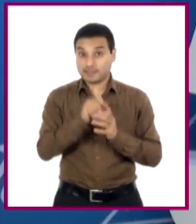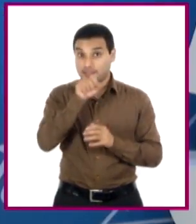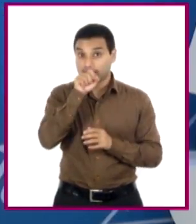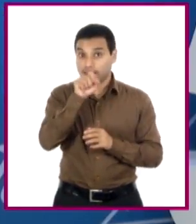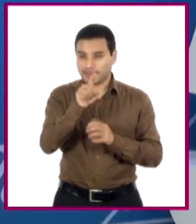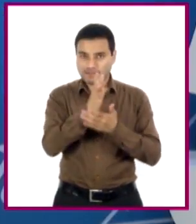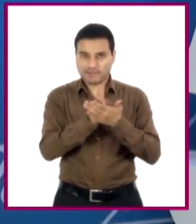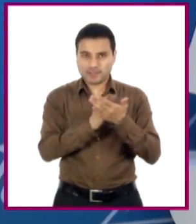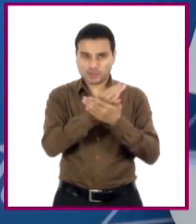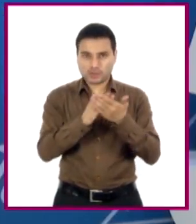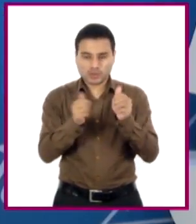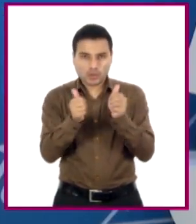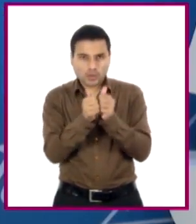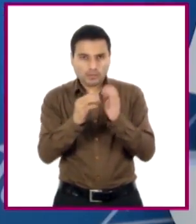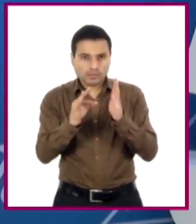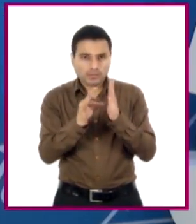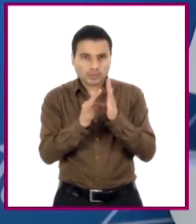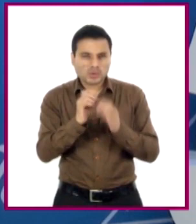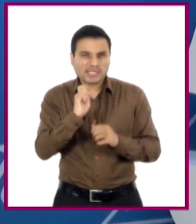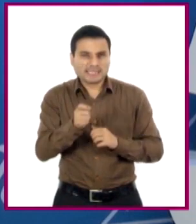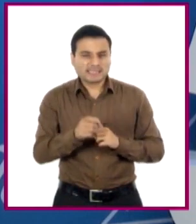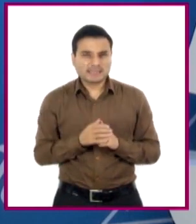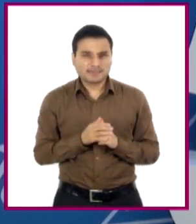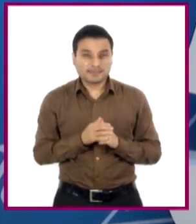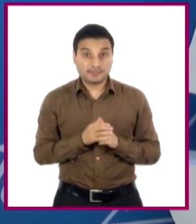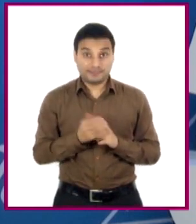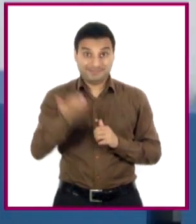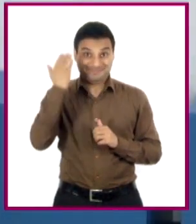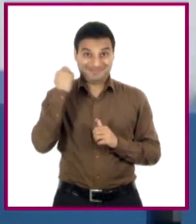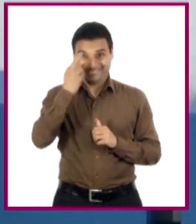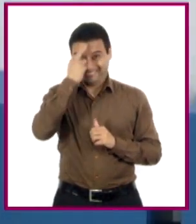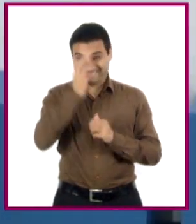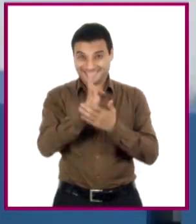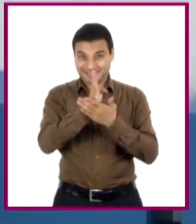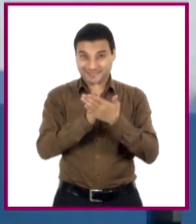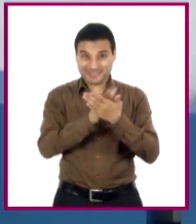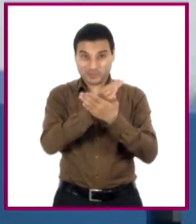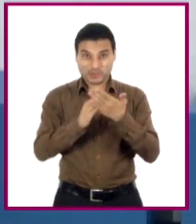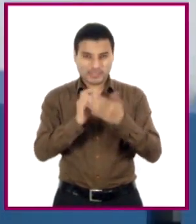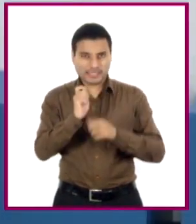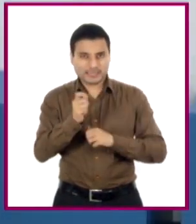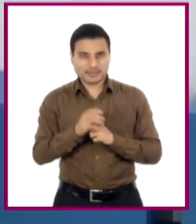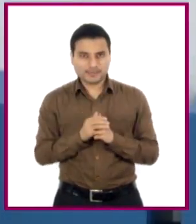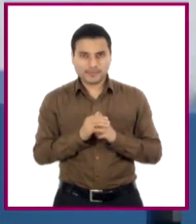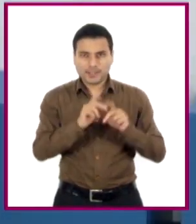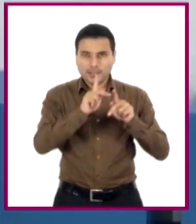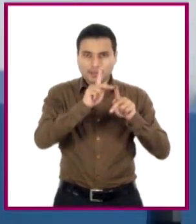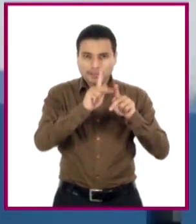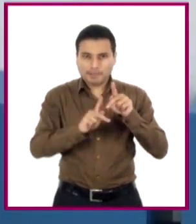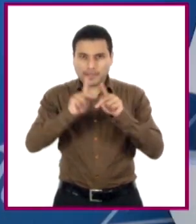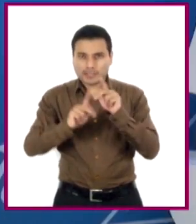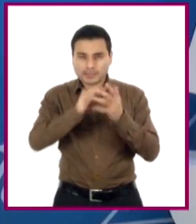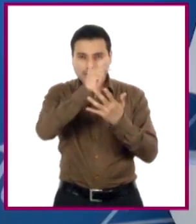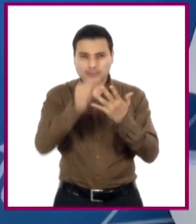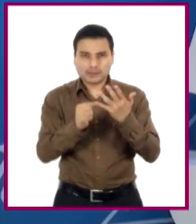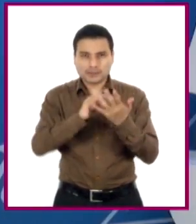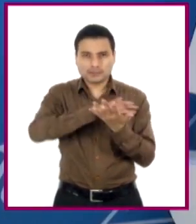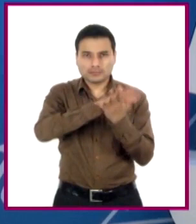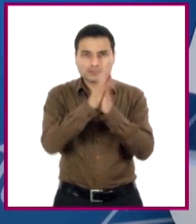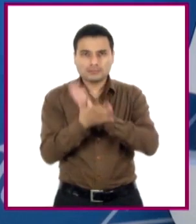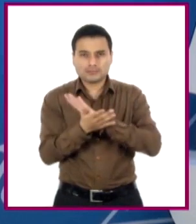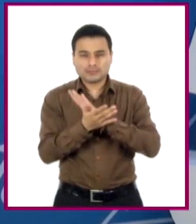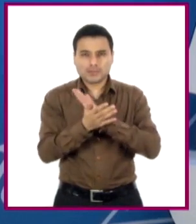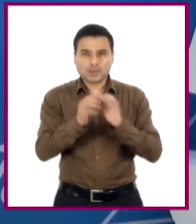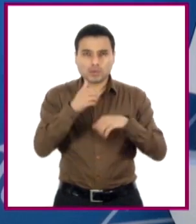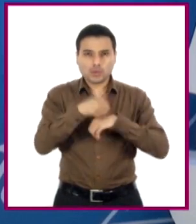lo que aprendieron en la sesión anterior sobre la definición de fracciones. Las partes de las fracciones y su conversión a decimales. El material